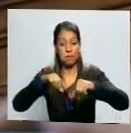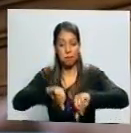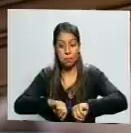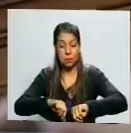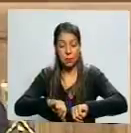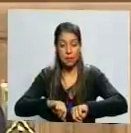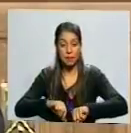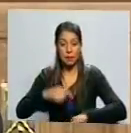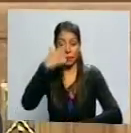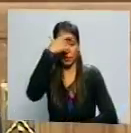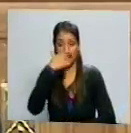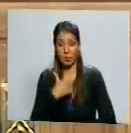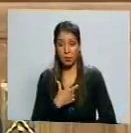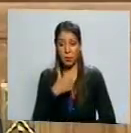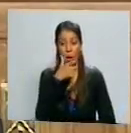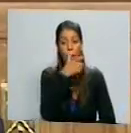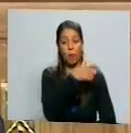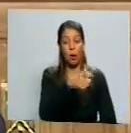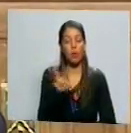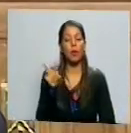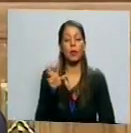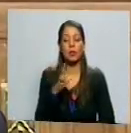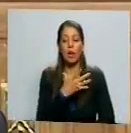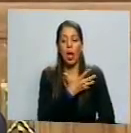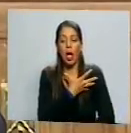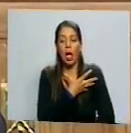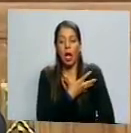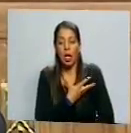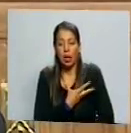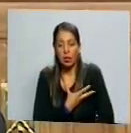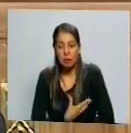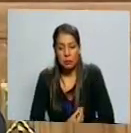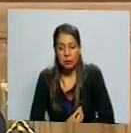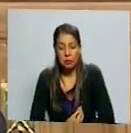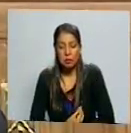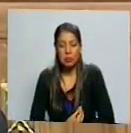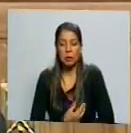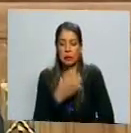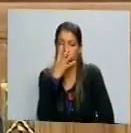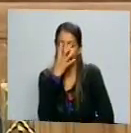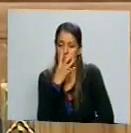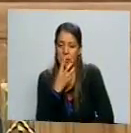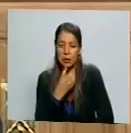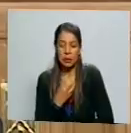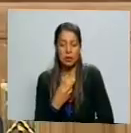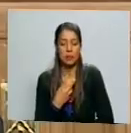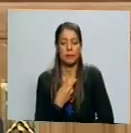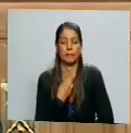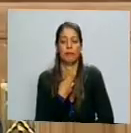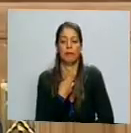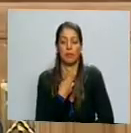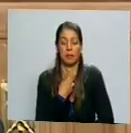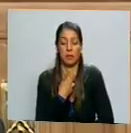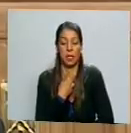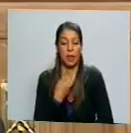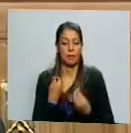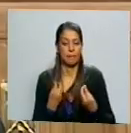lado, la voluntad a nuestro pueblo, de manera tal de generar las condiciones subjetivas